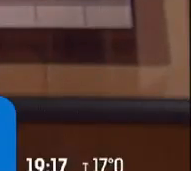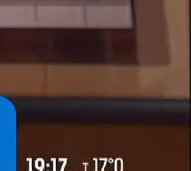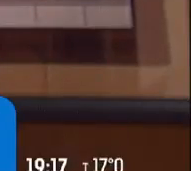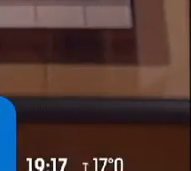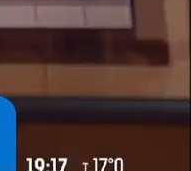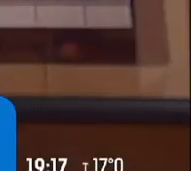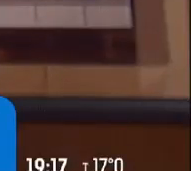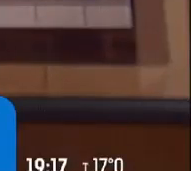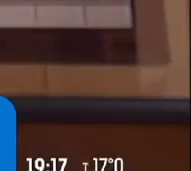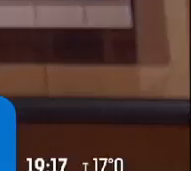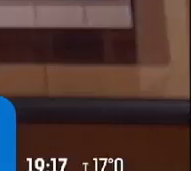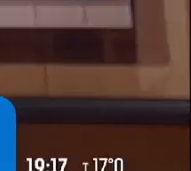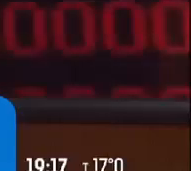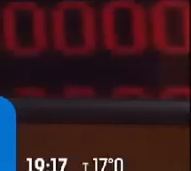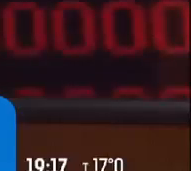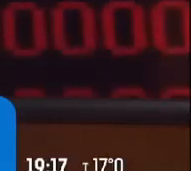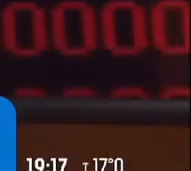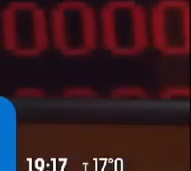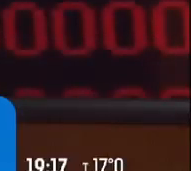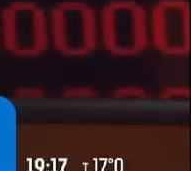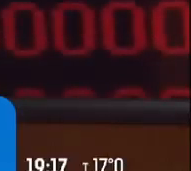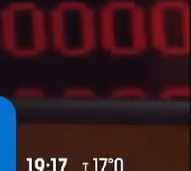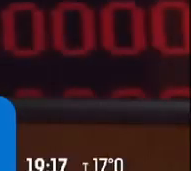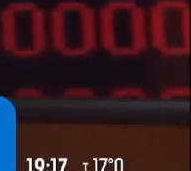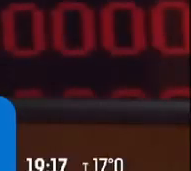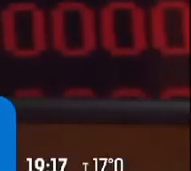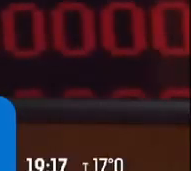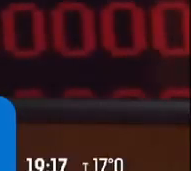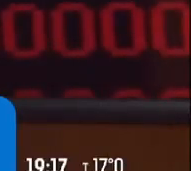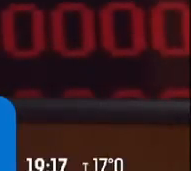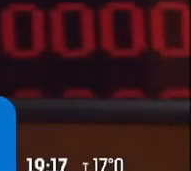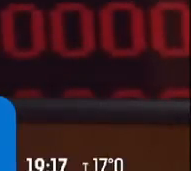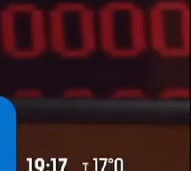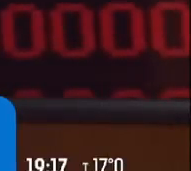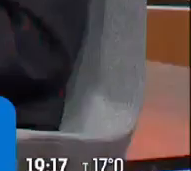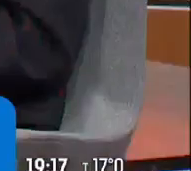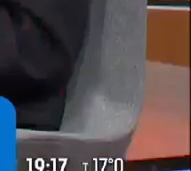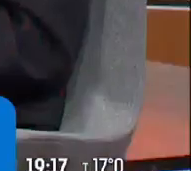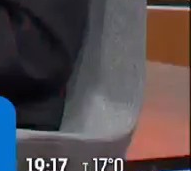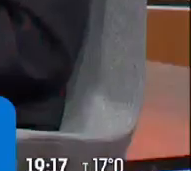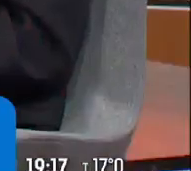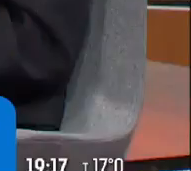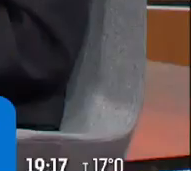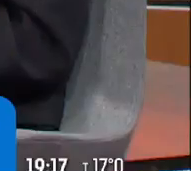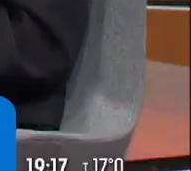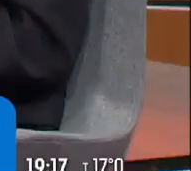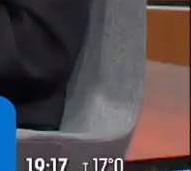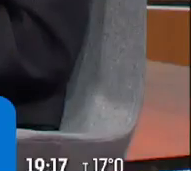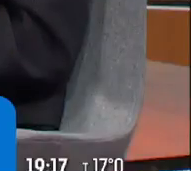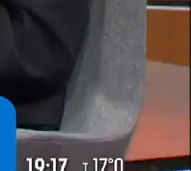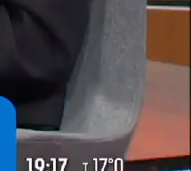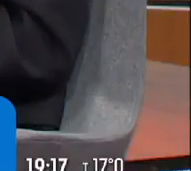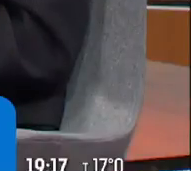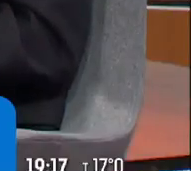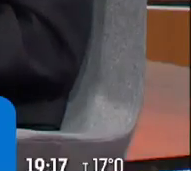caída del salario en promedio real de 10 puntos aproximadamente 11 puntos se habla mucho de que se va a sentir todavía